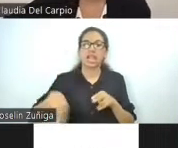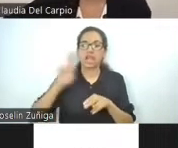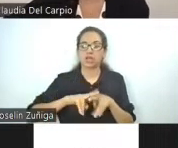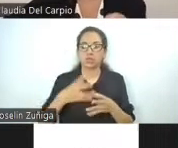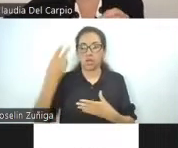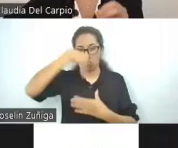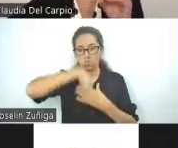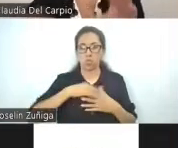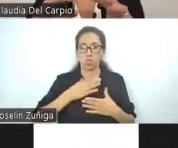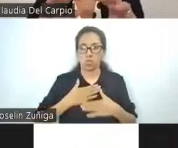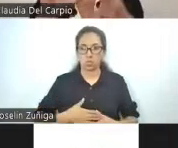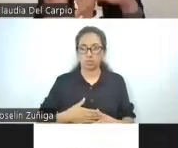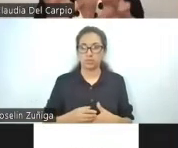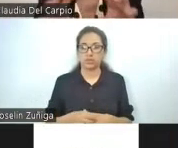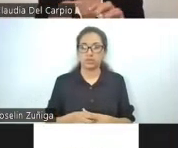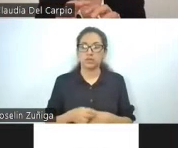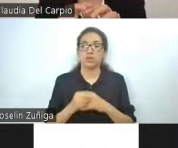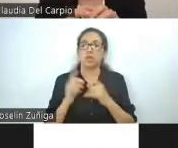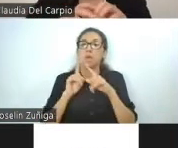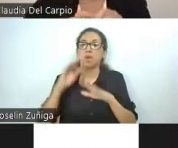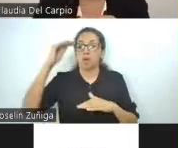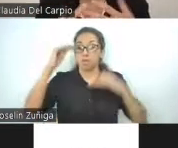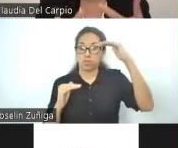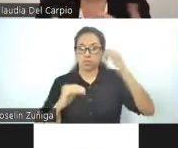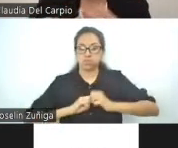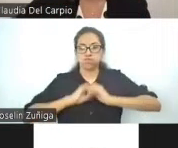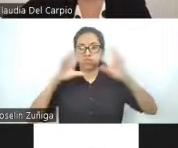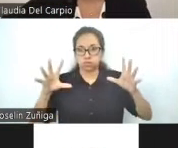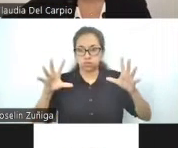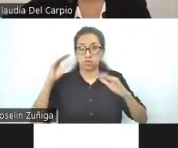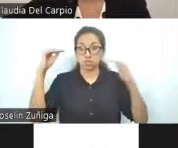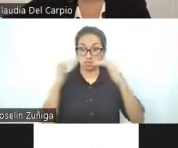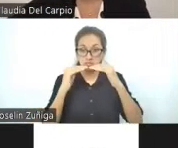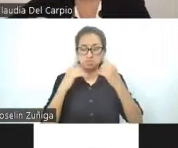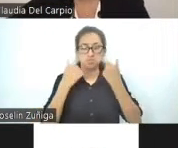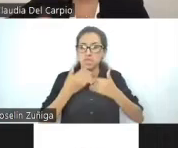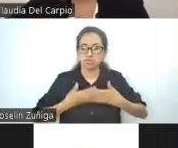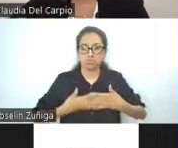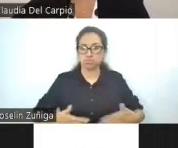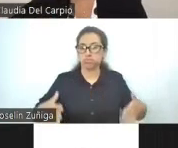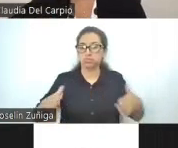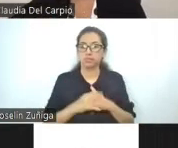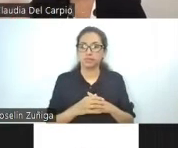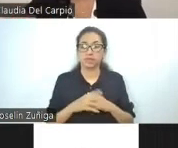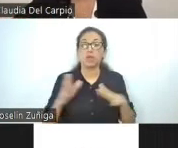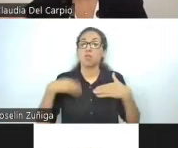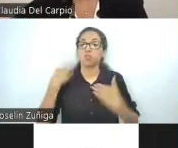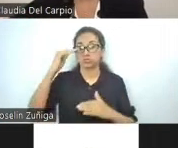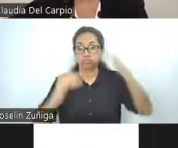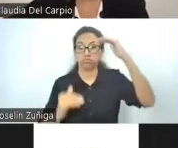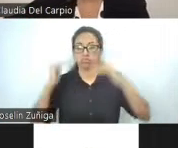endógenas que aparecen por un desequilibrio o una disbiosis de nuestra microbiota que se puede alterar por